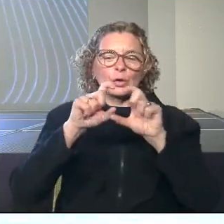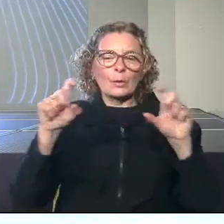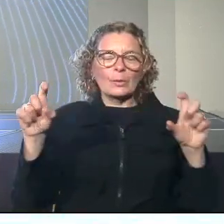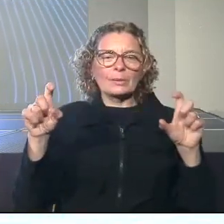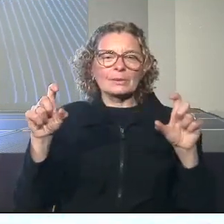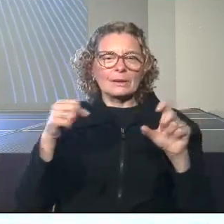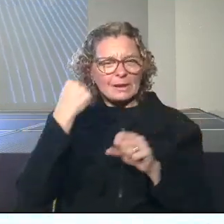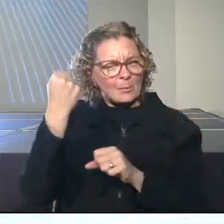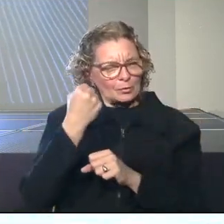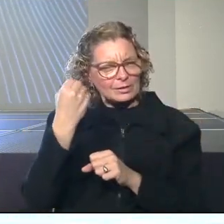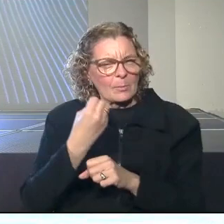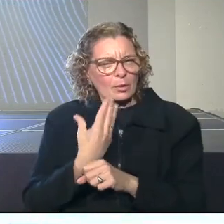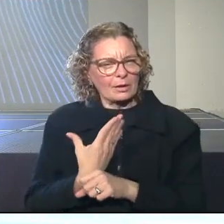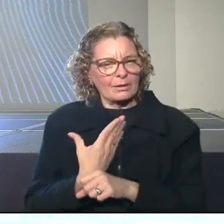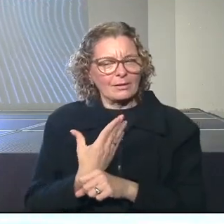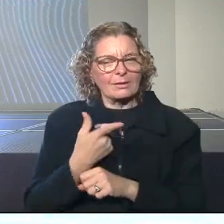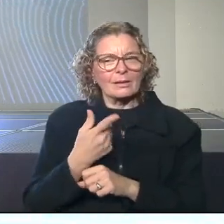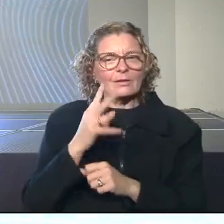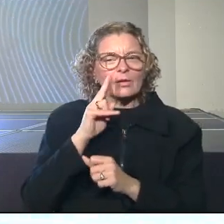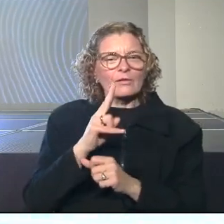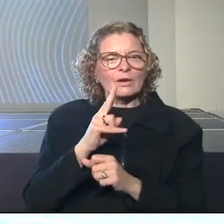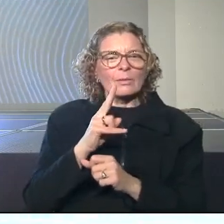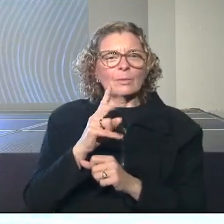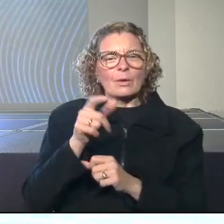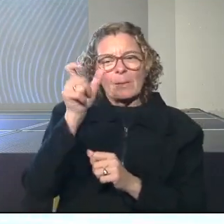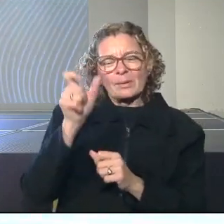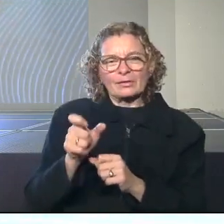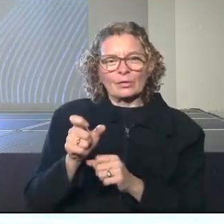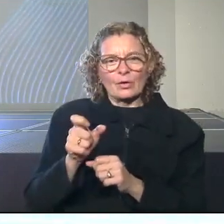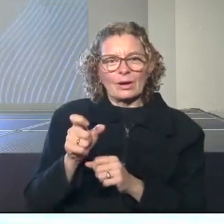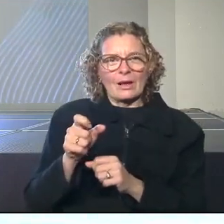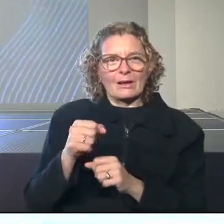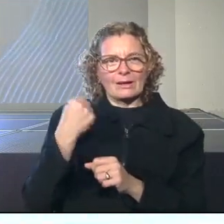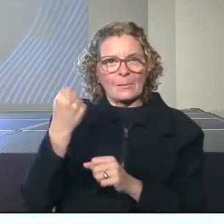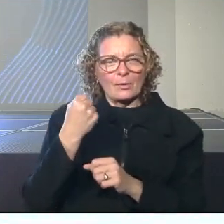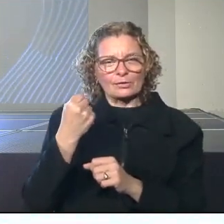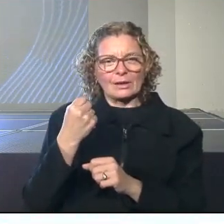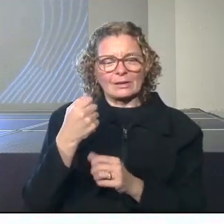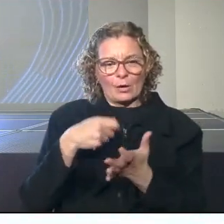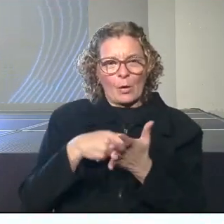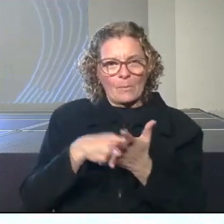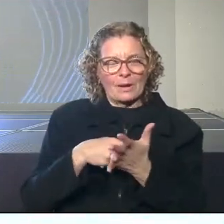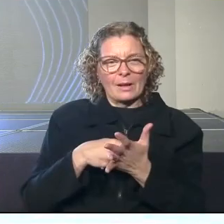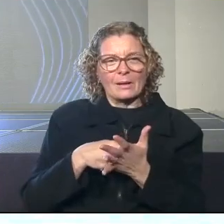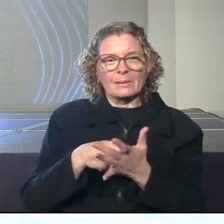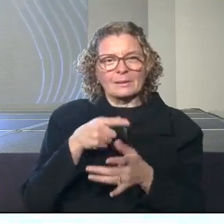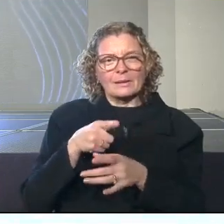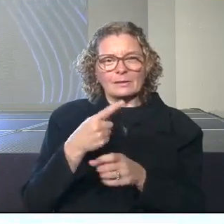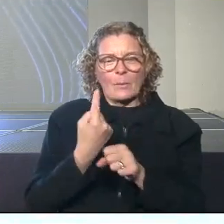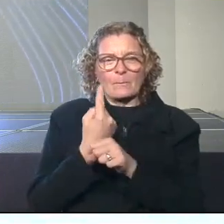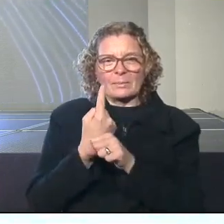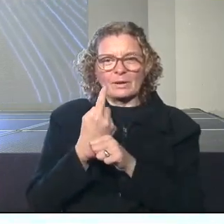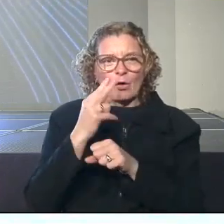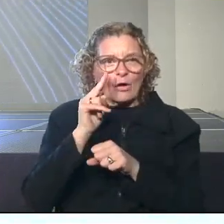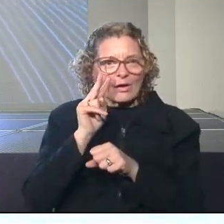es tan relevante? Desde la perspectiva del usuario, que el potencial comprador, es importante porque es el primer filtro